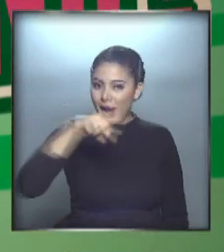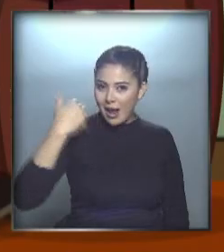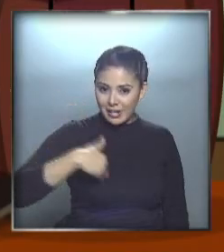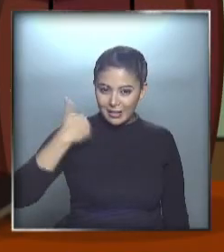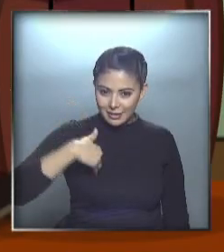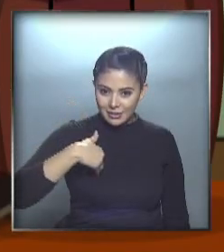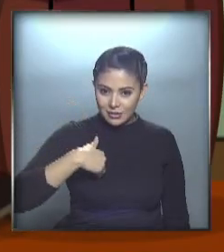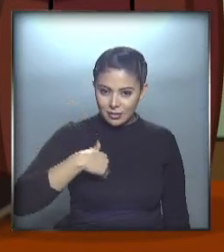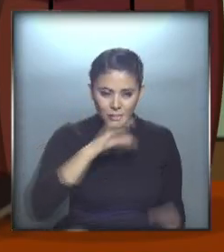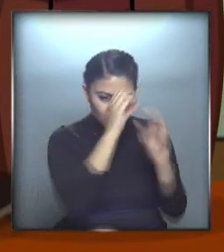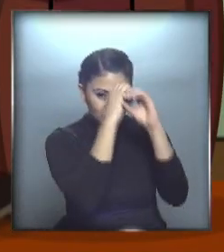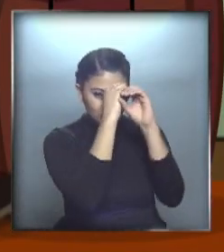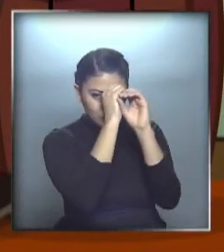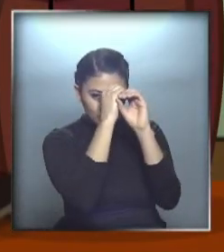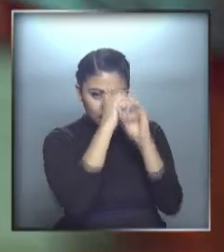argentino.